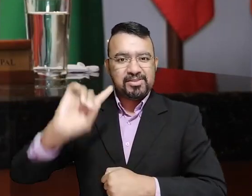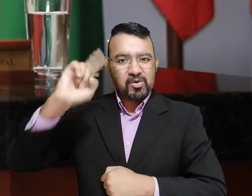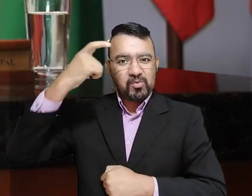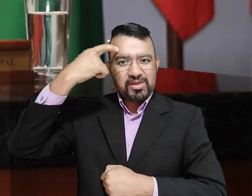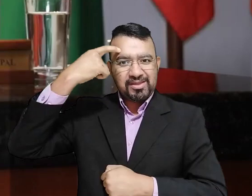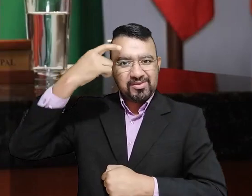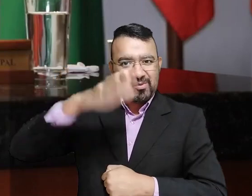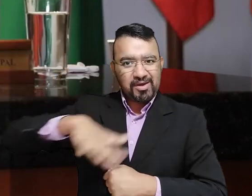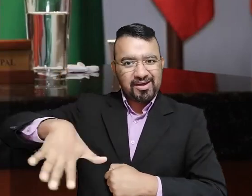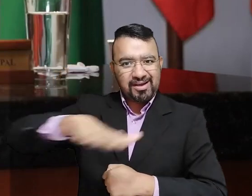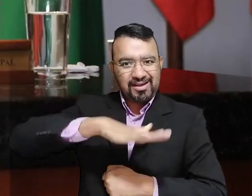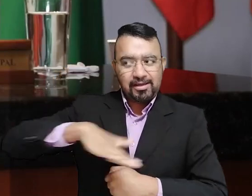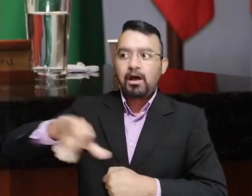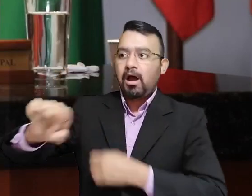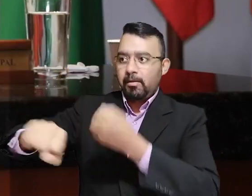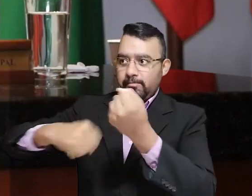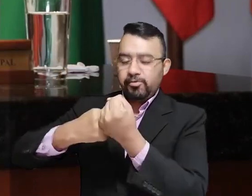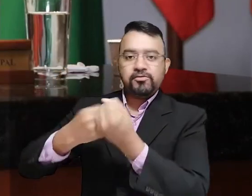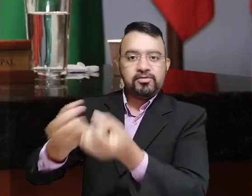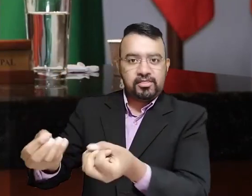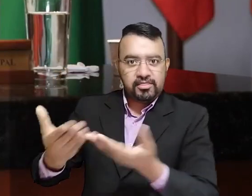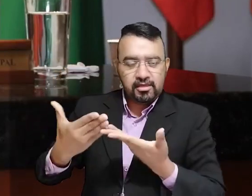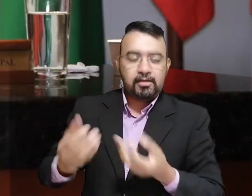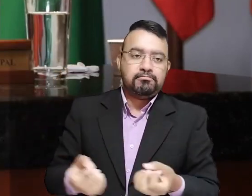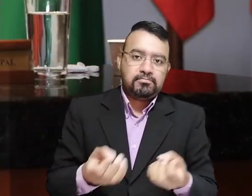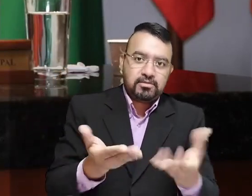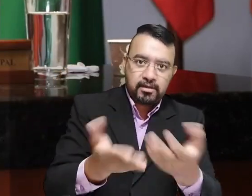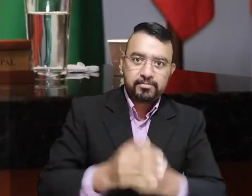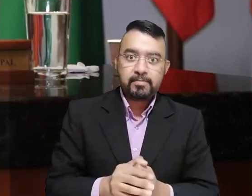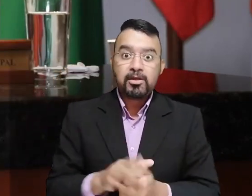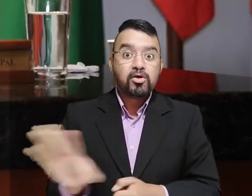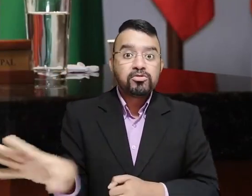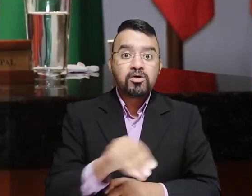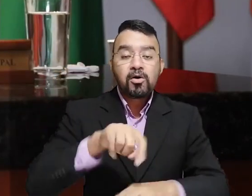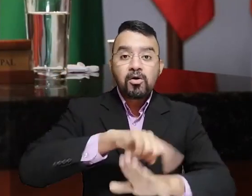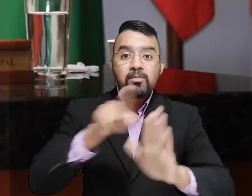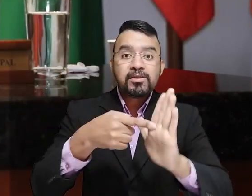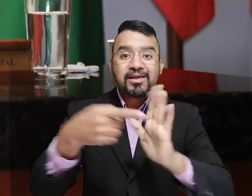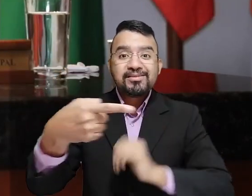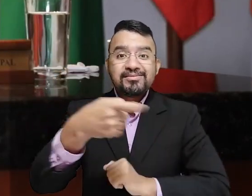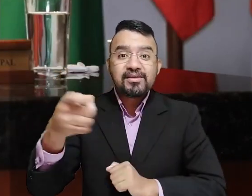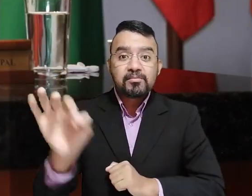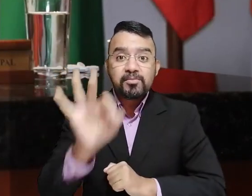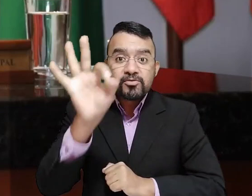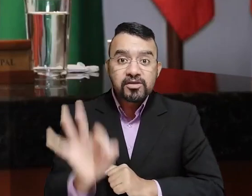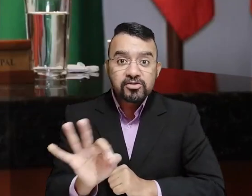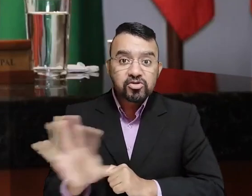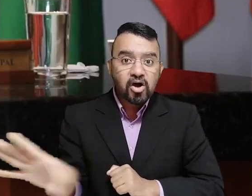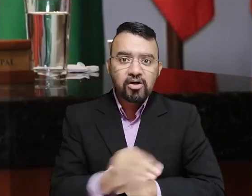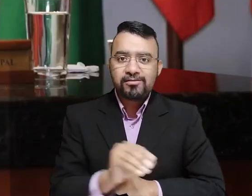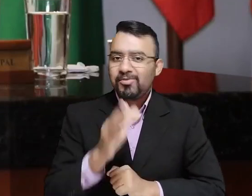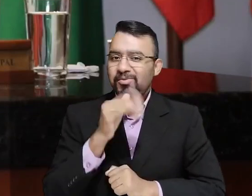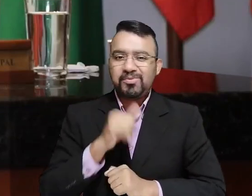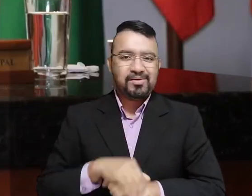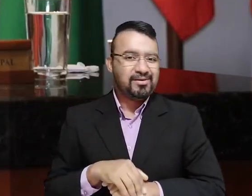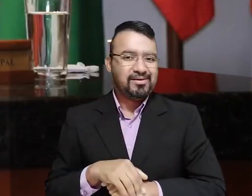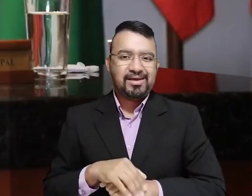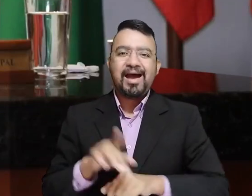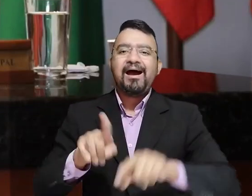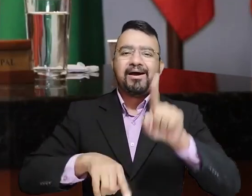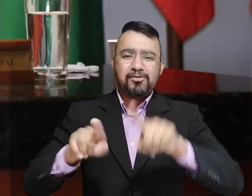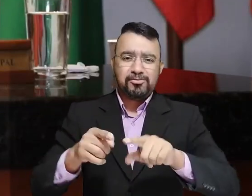nación, y lo hicimos a muchas familias envigadeñas, no llegando al 100% y siempre quedando por fuera un